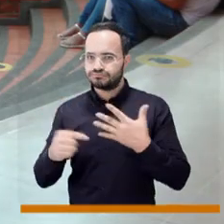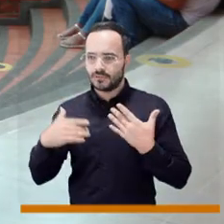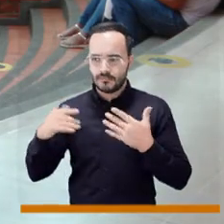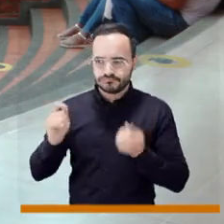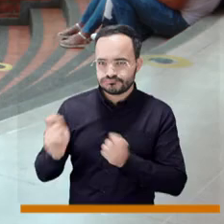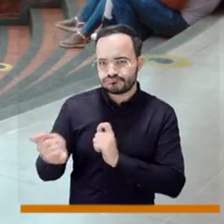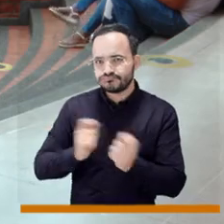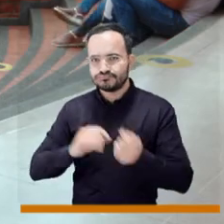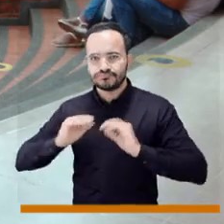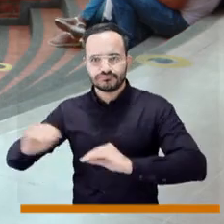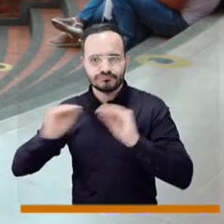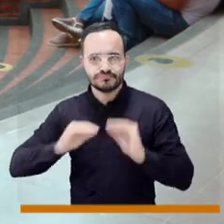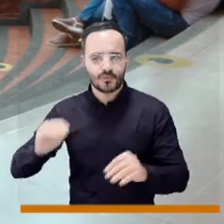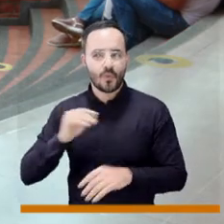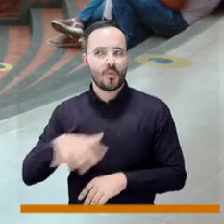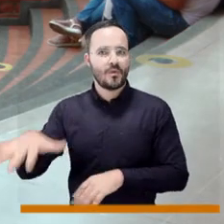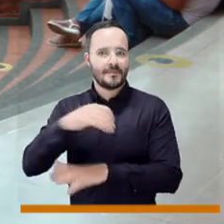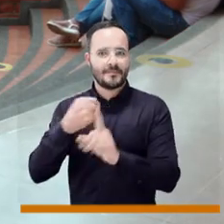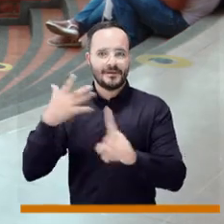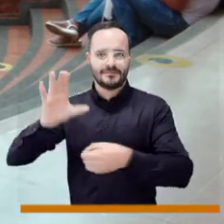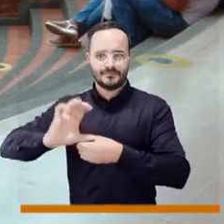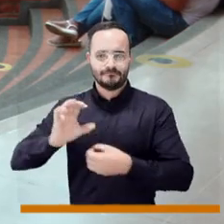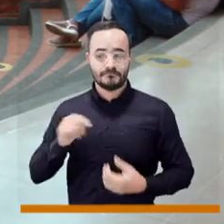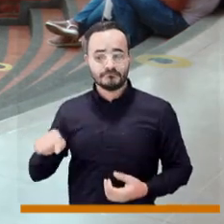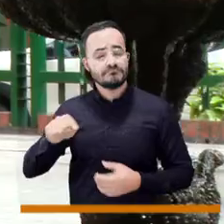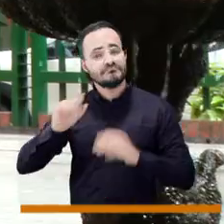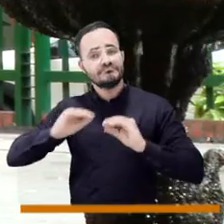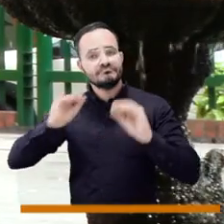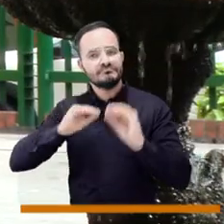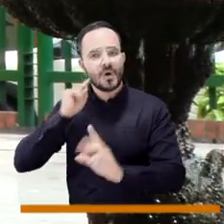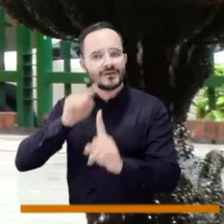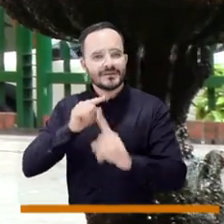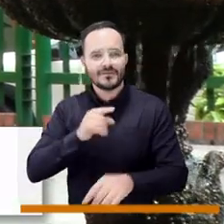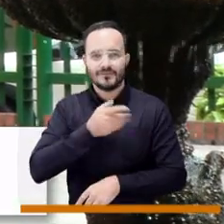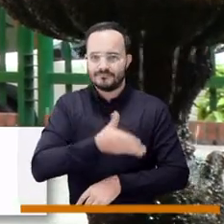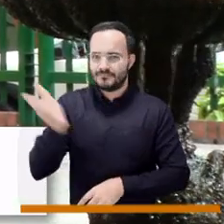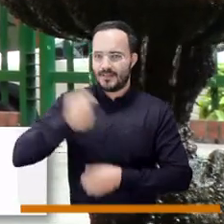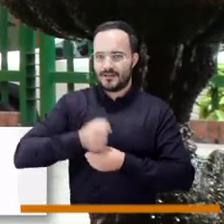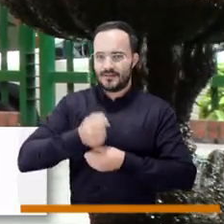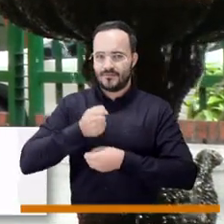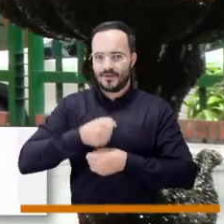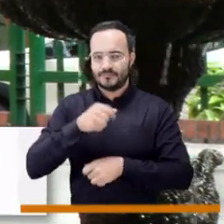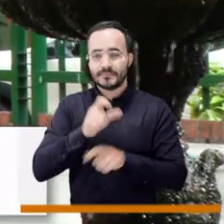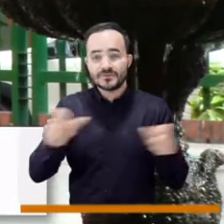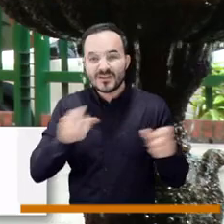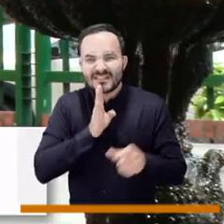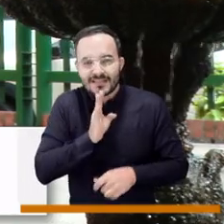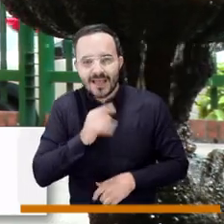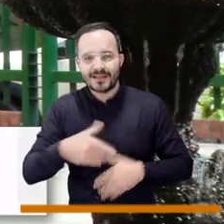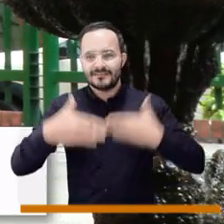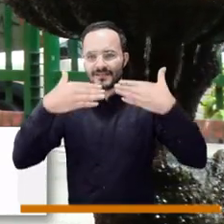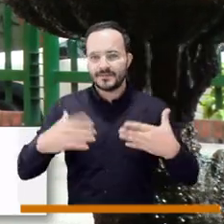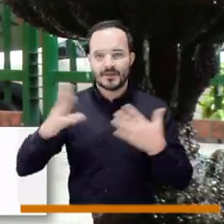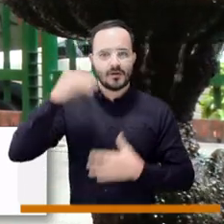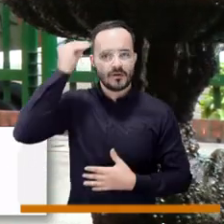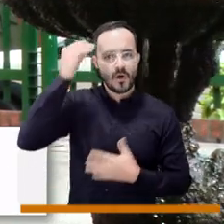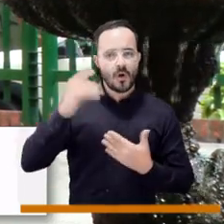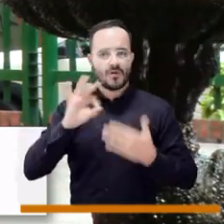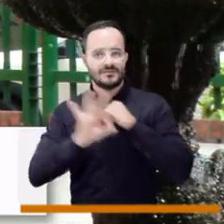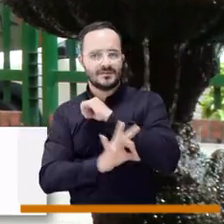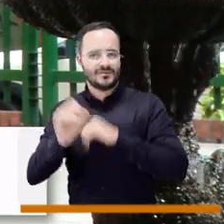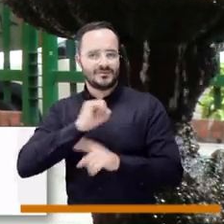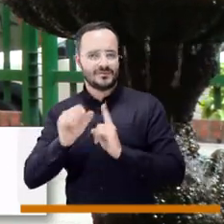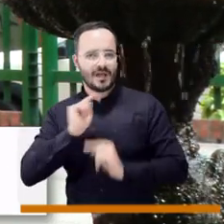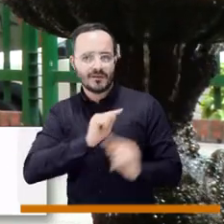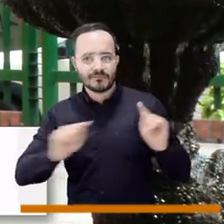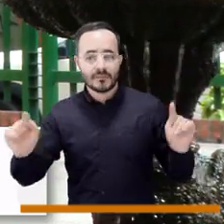programa de formación laboral a personas con discapacidad cognitiva y mental psicosocial entre los 14 y los 35 años